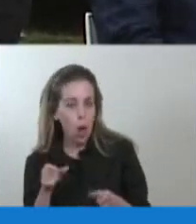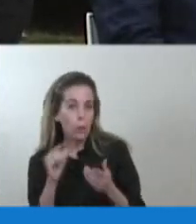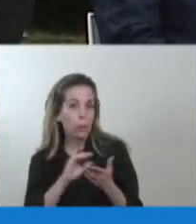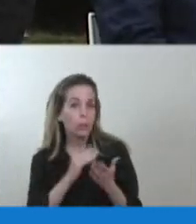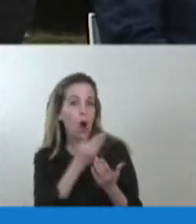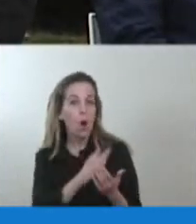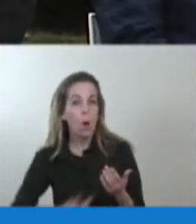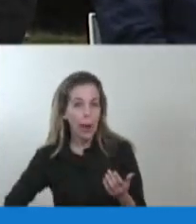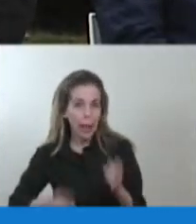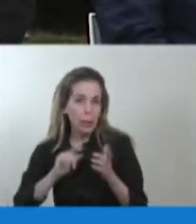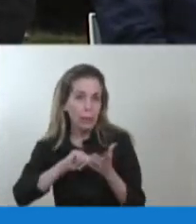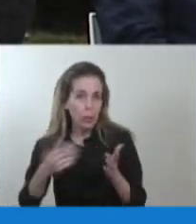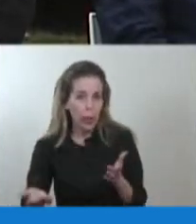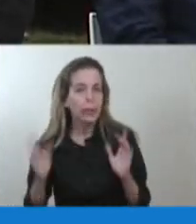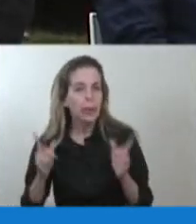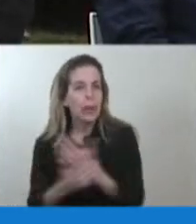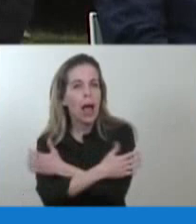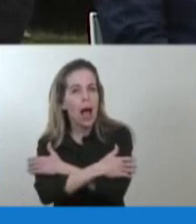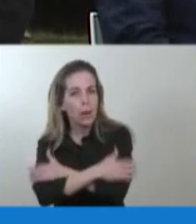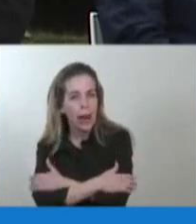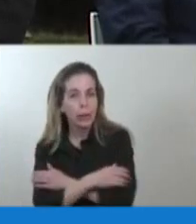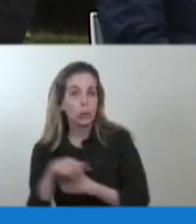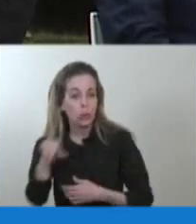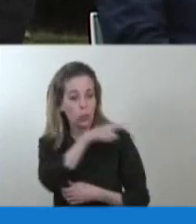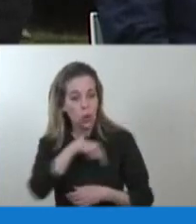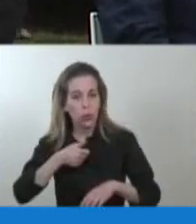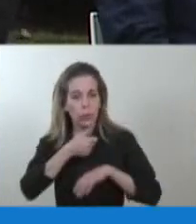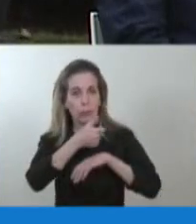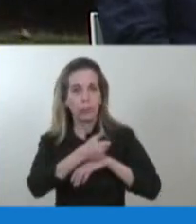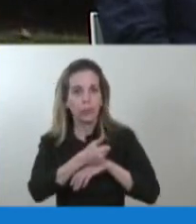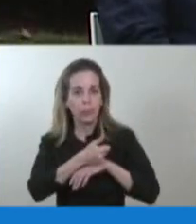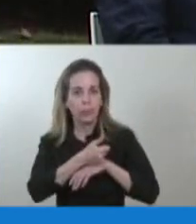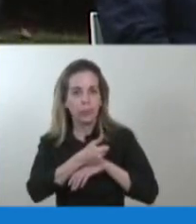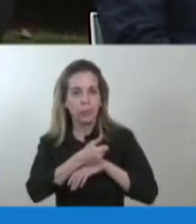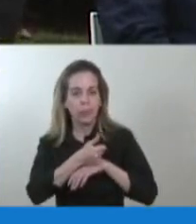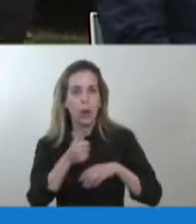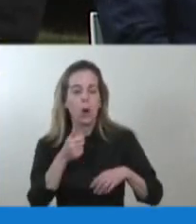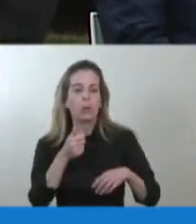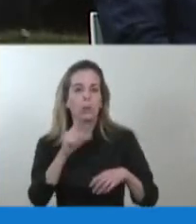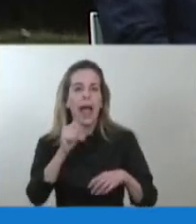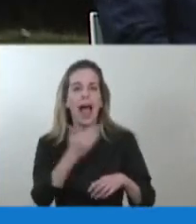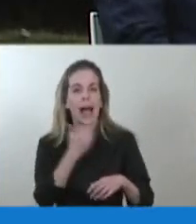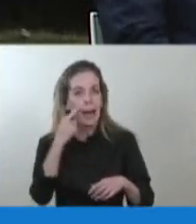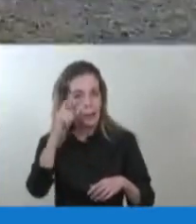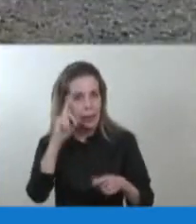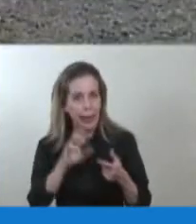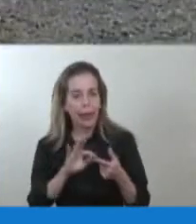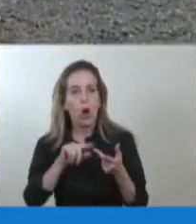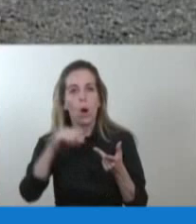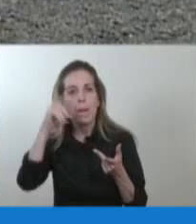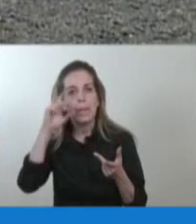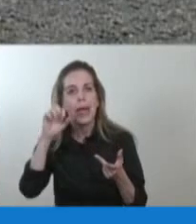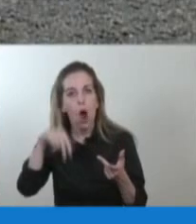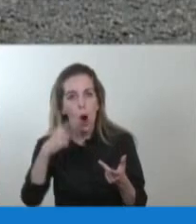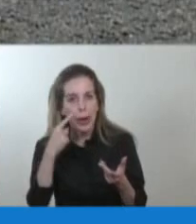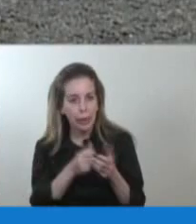lo mismo un abrazo grande los que estamos acá presente junto con santiago junto con mario meoni